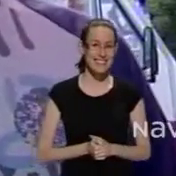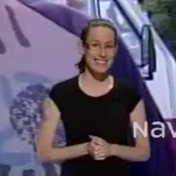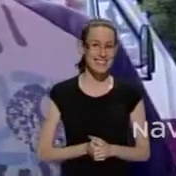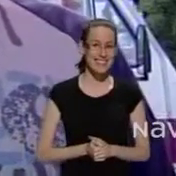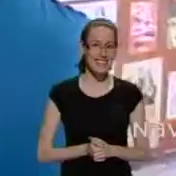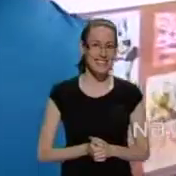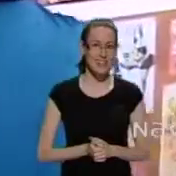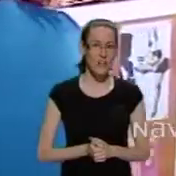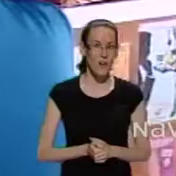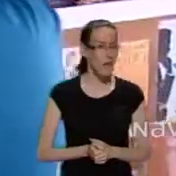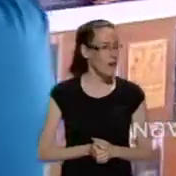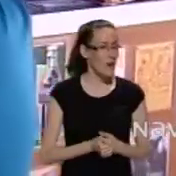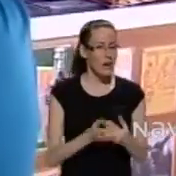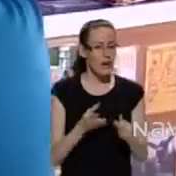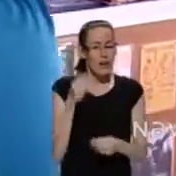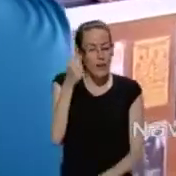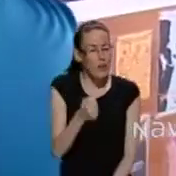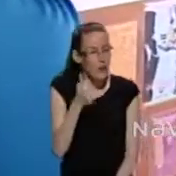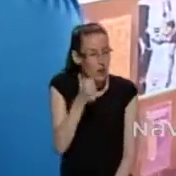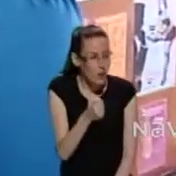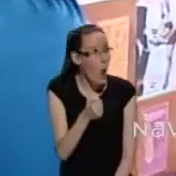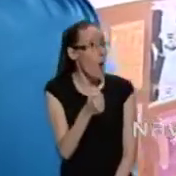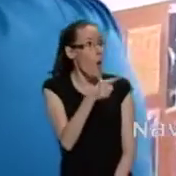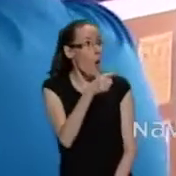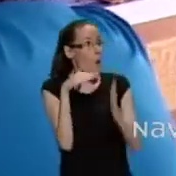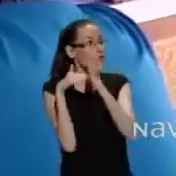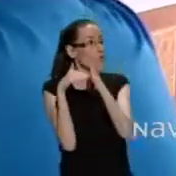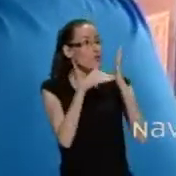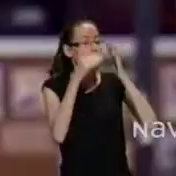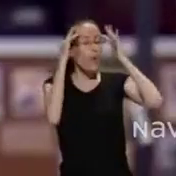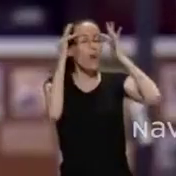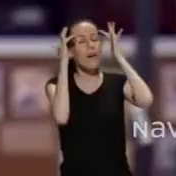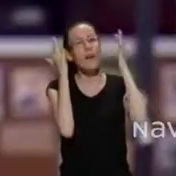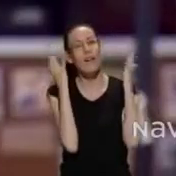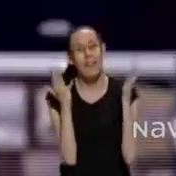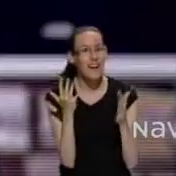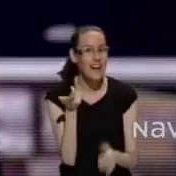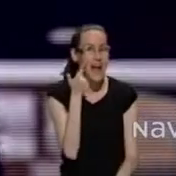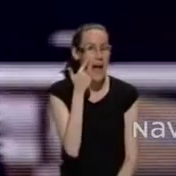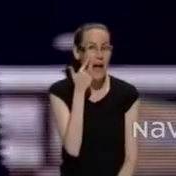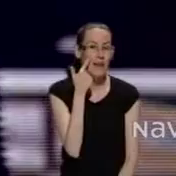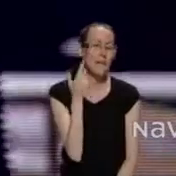Se les abre el cielo a muchos de ellos. Me han llegado a decir a ver si soy la persona más querida de la comunidad.